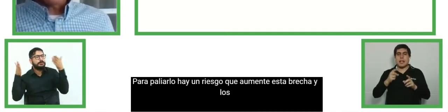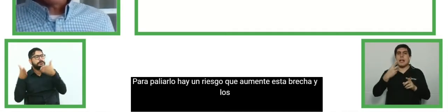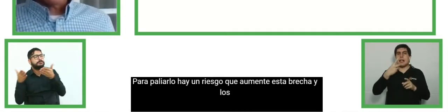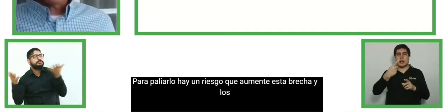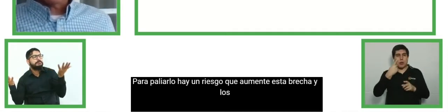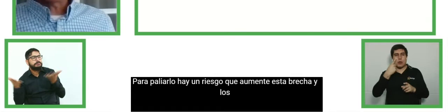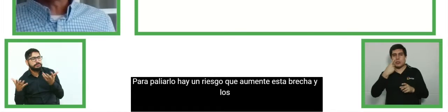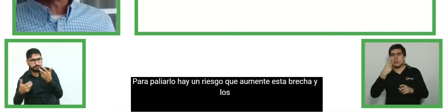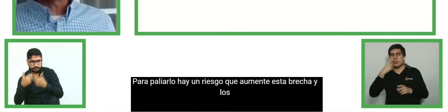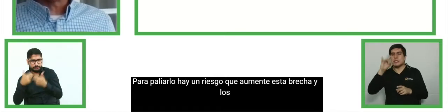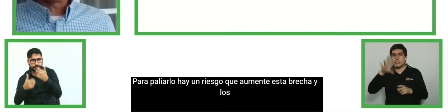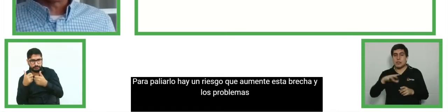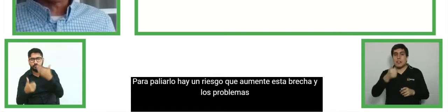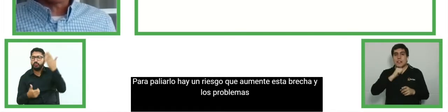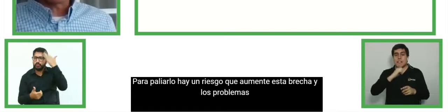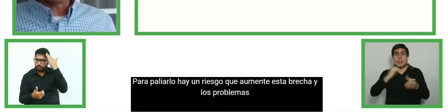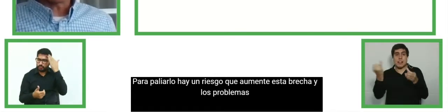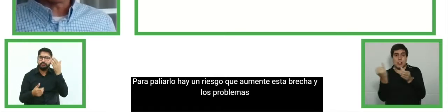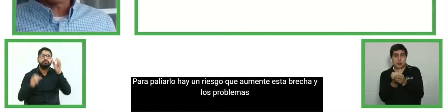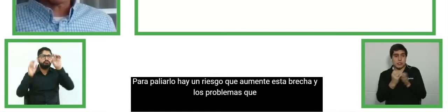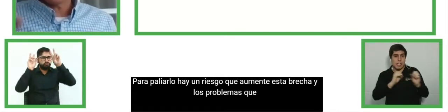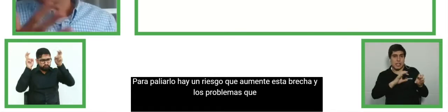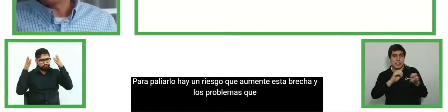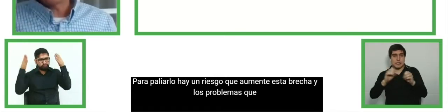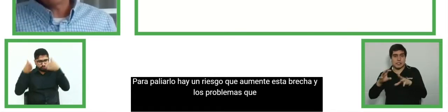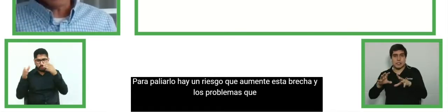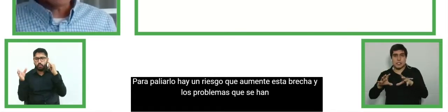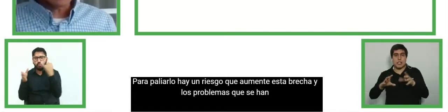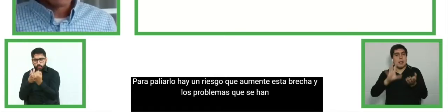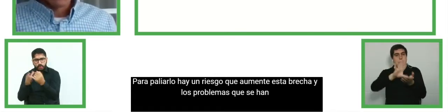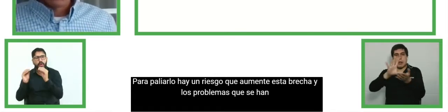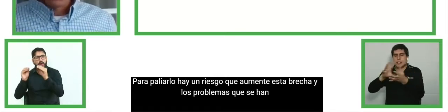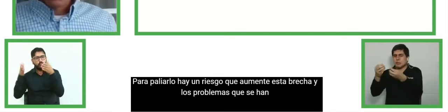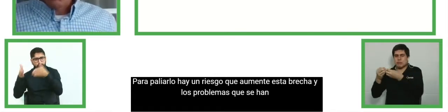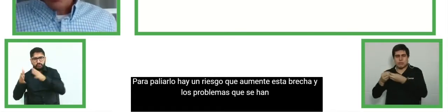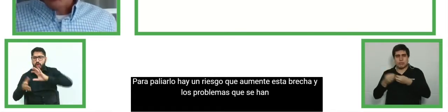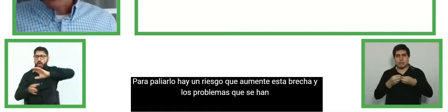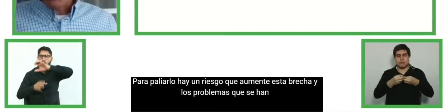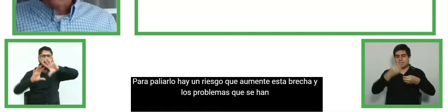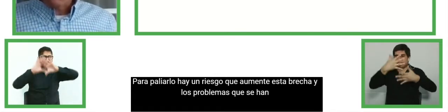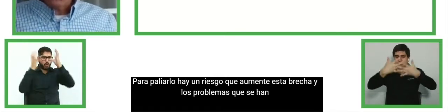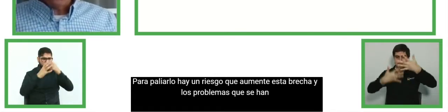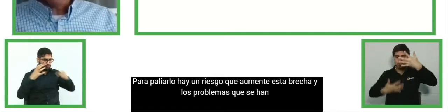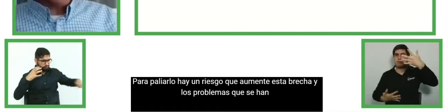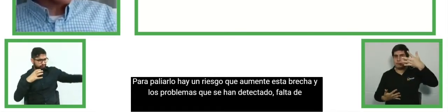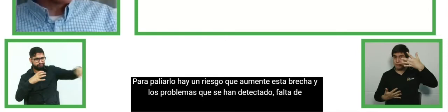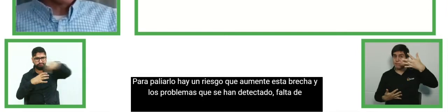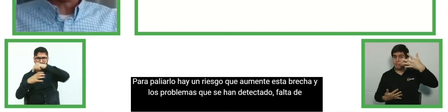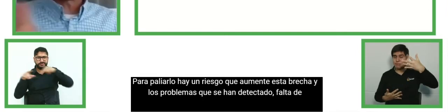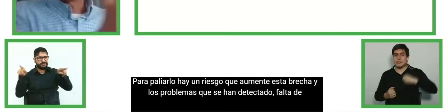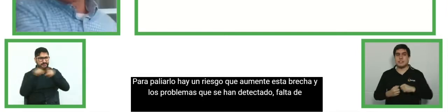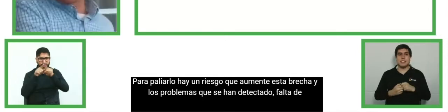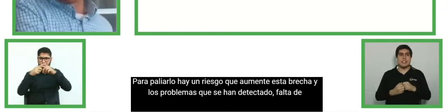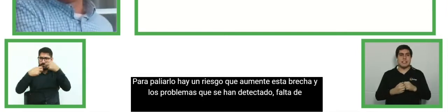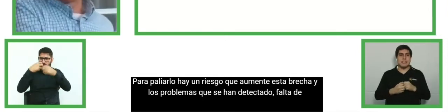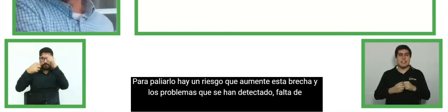de falta de inclusividad de la educación en general en muchísimos países, realmente todo esto se acentúa